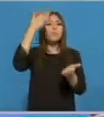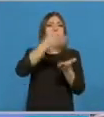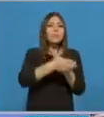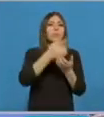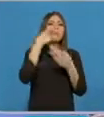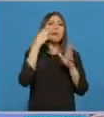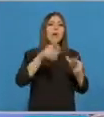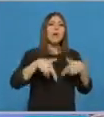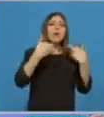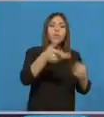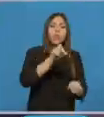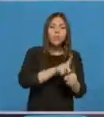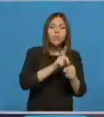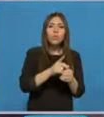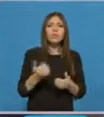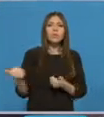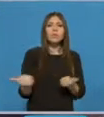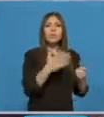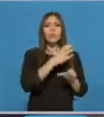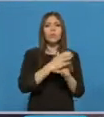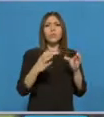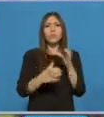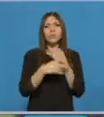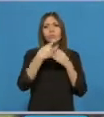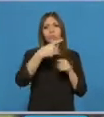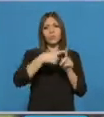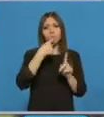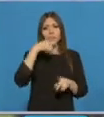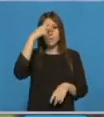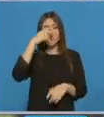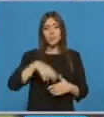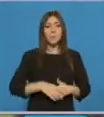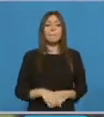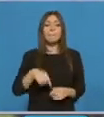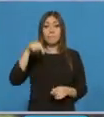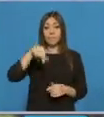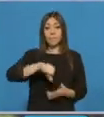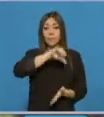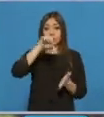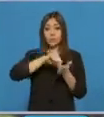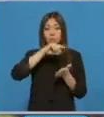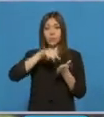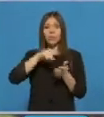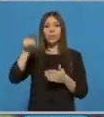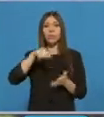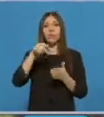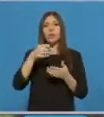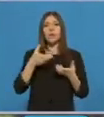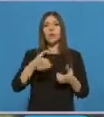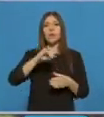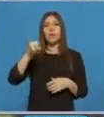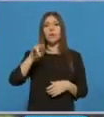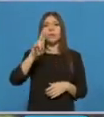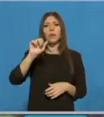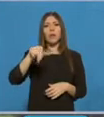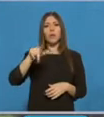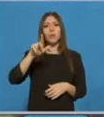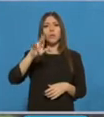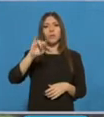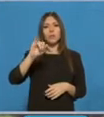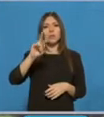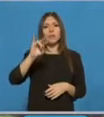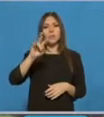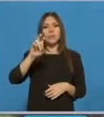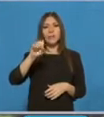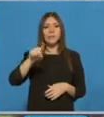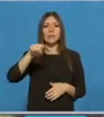los centros de acopio por parte de la Cruz Roja Mexicana? Bueno, el centro de acopio en la Ciudad de México lo podemos ubicar en la calle de Juan Luis Vives, número 200, en la colonia Los